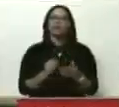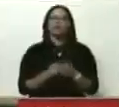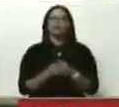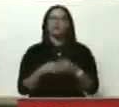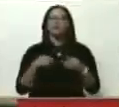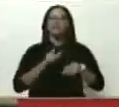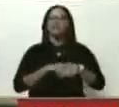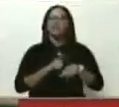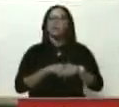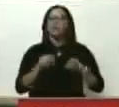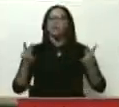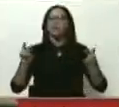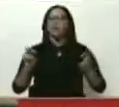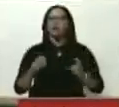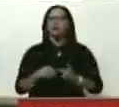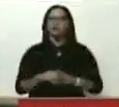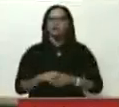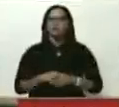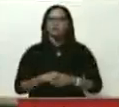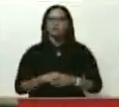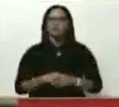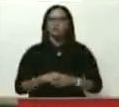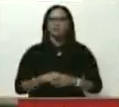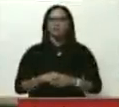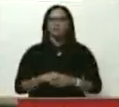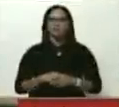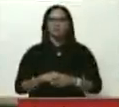tiempo incierto.